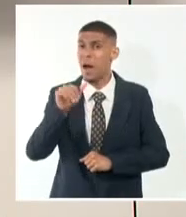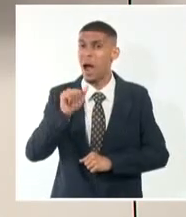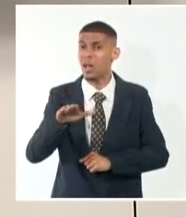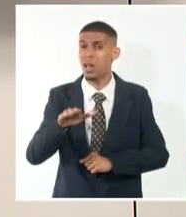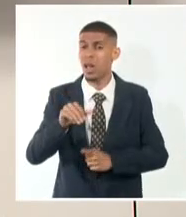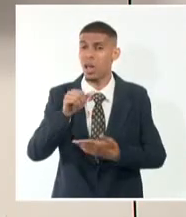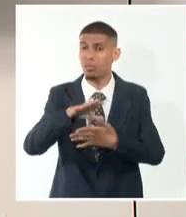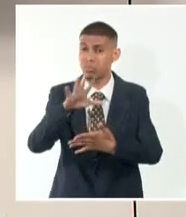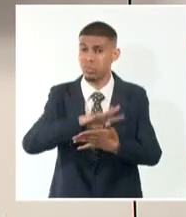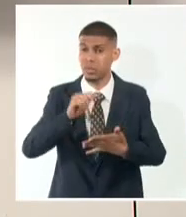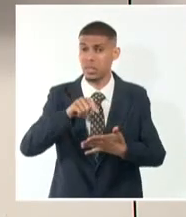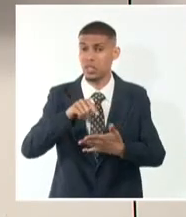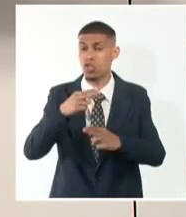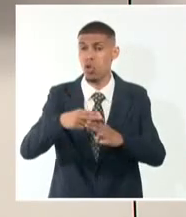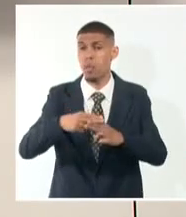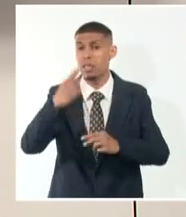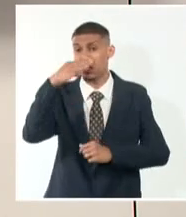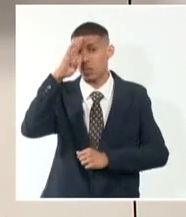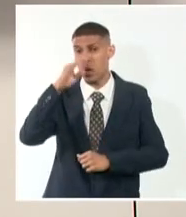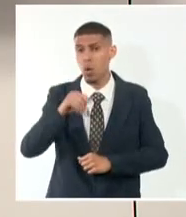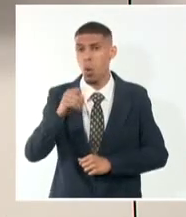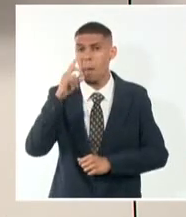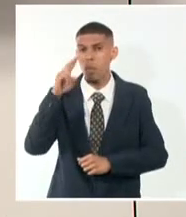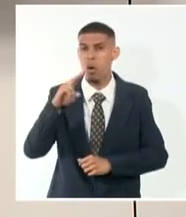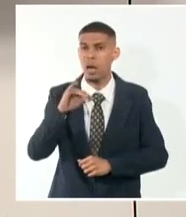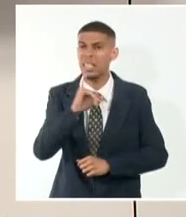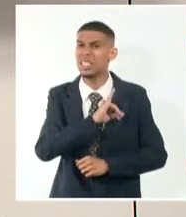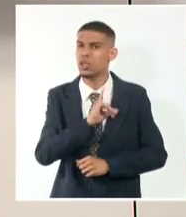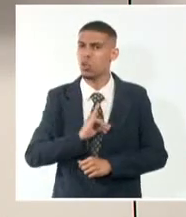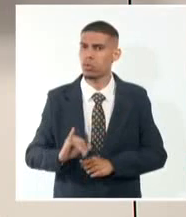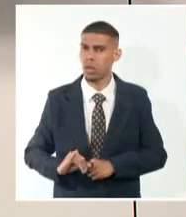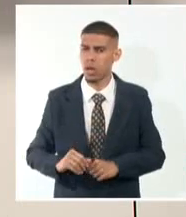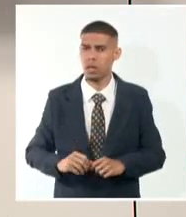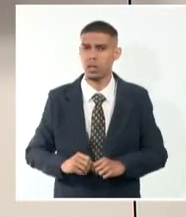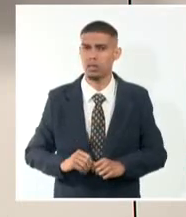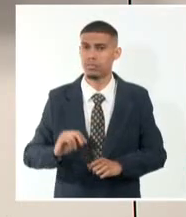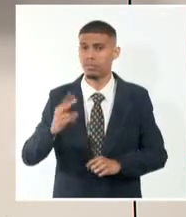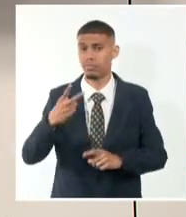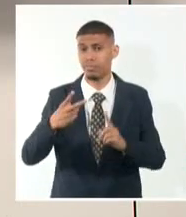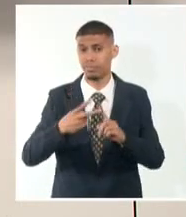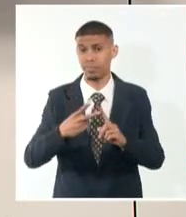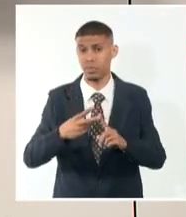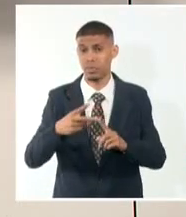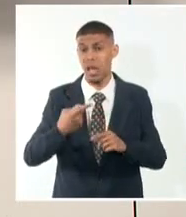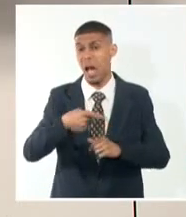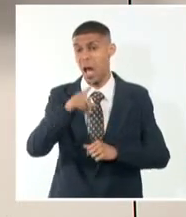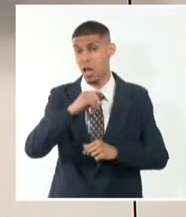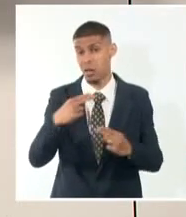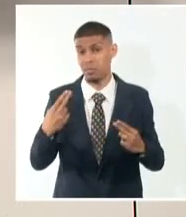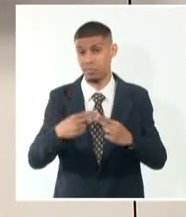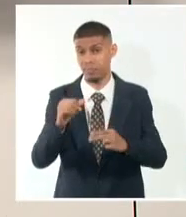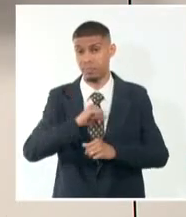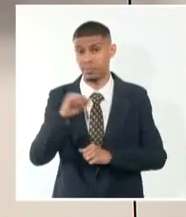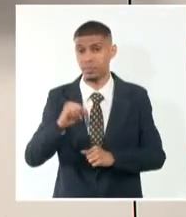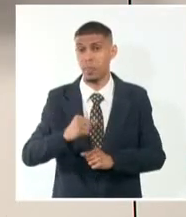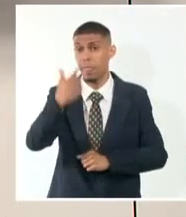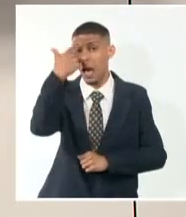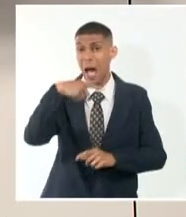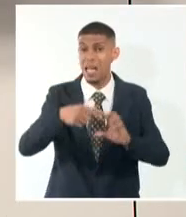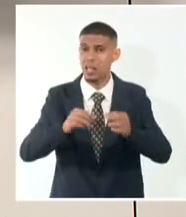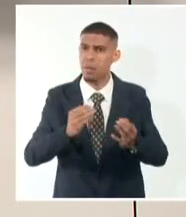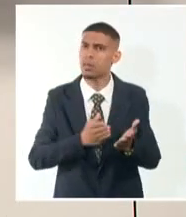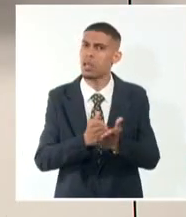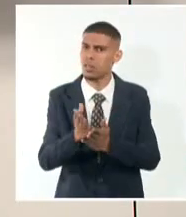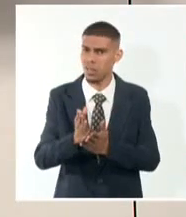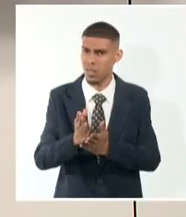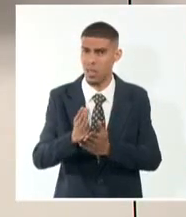Santiago de Cuba buscará llevarse el clásico ante Industriales, luego del doble triunfo de las Avispas en la jornada de ayer. Por su parte, Artemisa intentará mantenerse